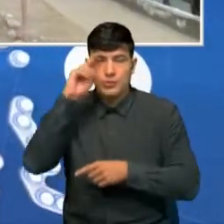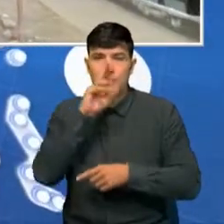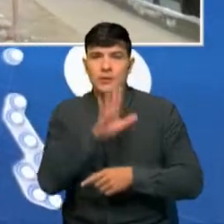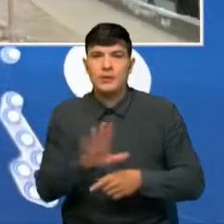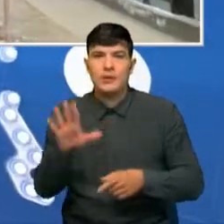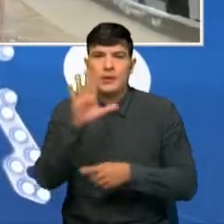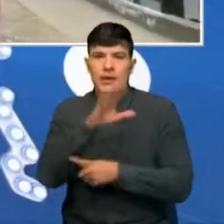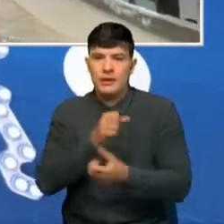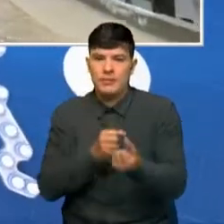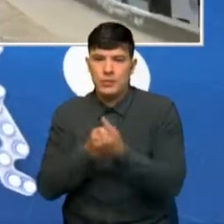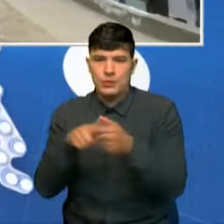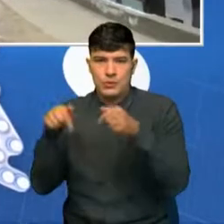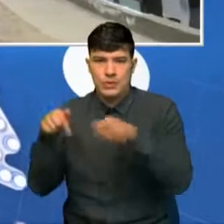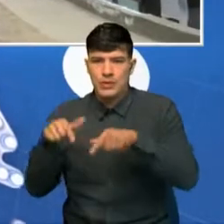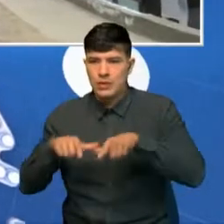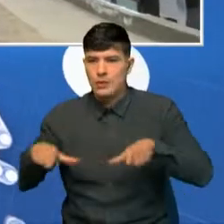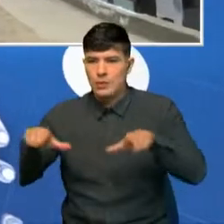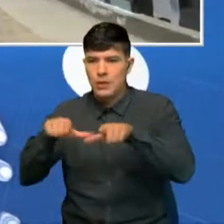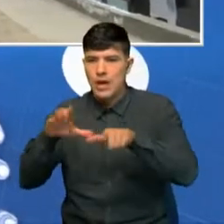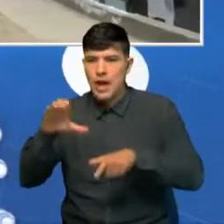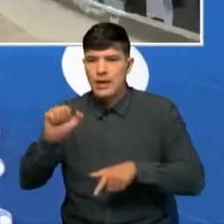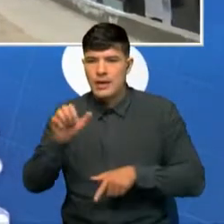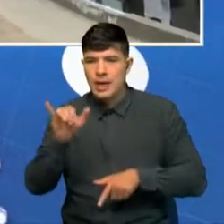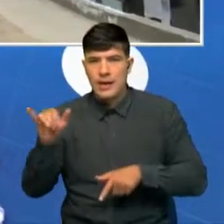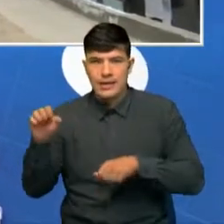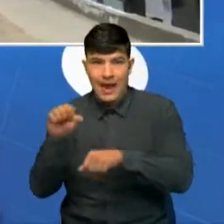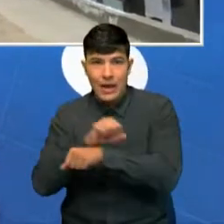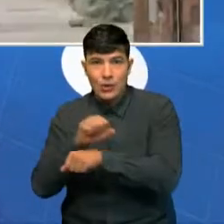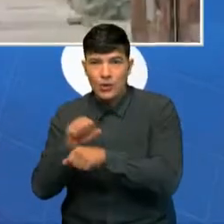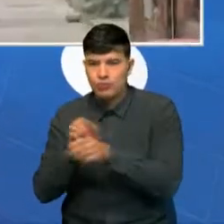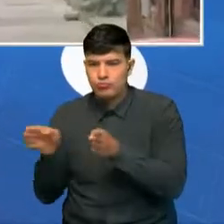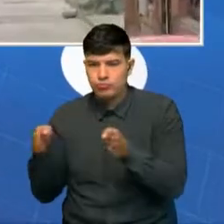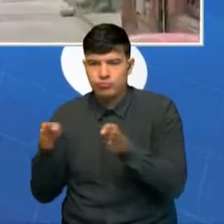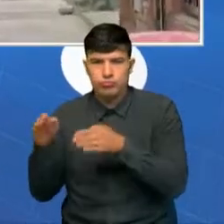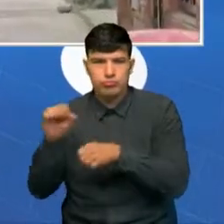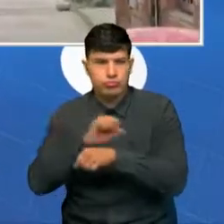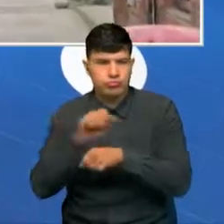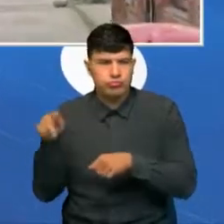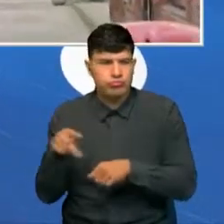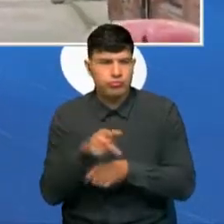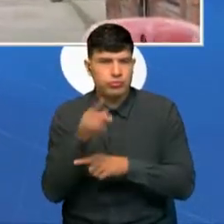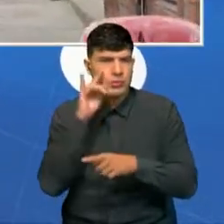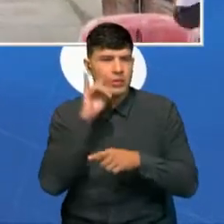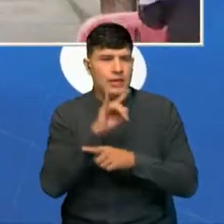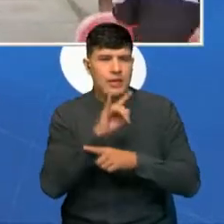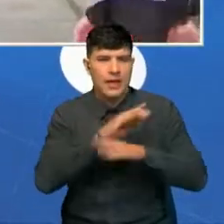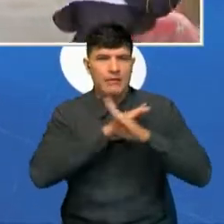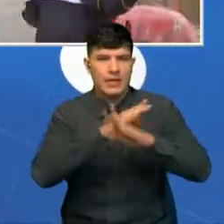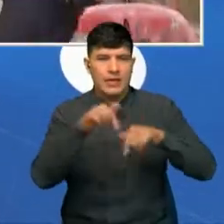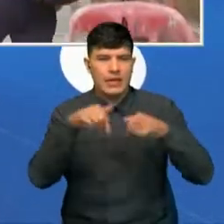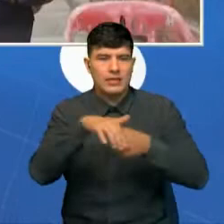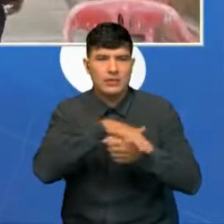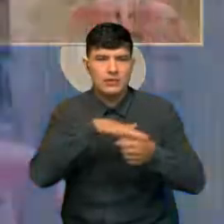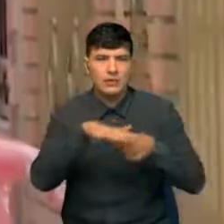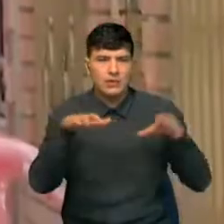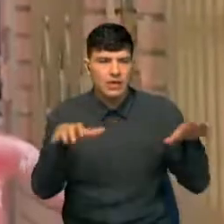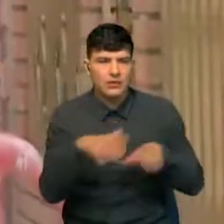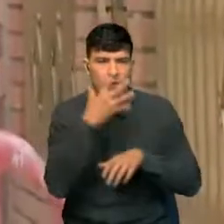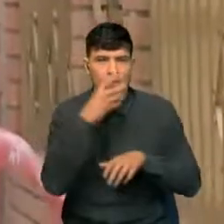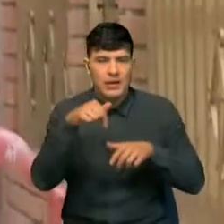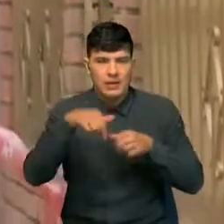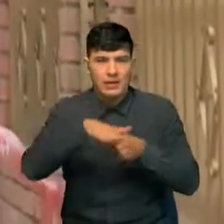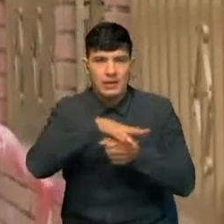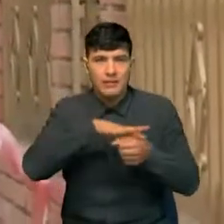en nuestro CAI móvil para que el delito se reduzca aún más en este barrio. Muy bien, gracias por